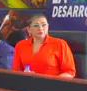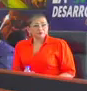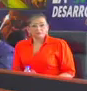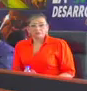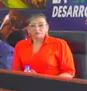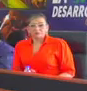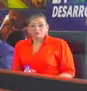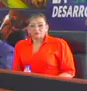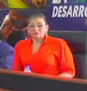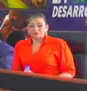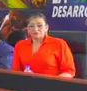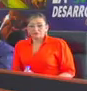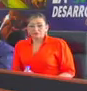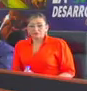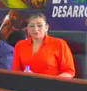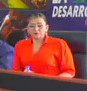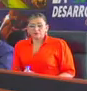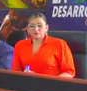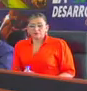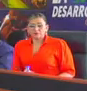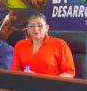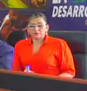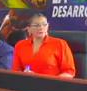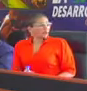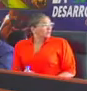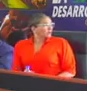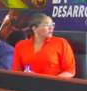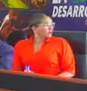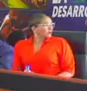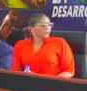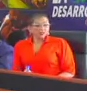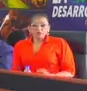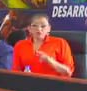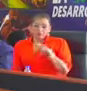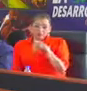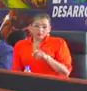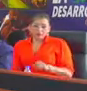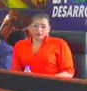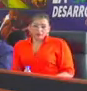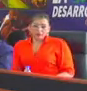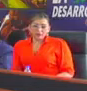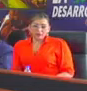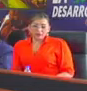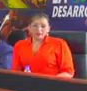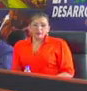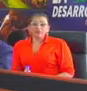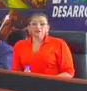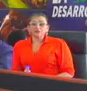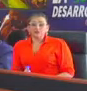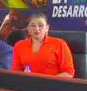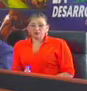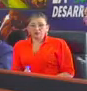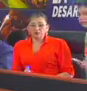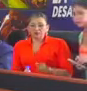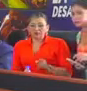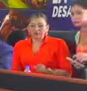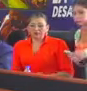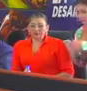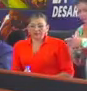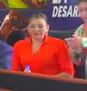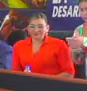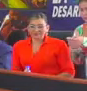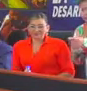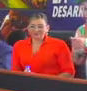va a destinar de los fondos para el Miss Ecuador y las fiestas de Santo Domingo y también Reina de Santo Domingo, para que puedan tener